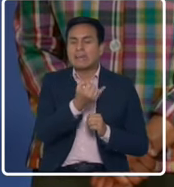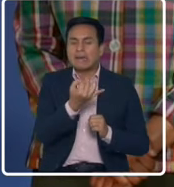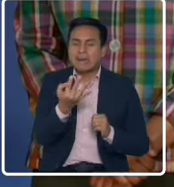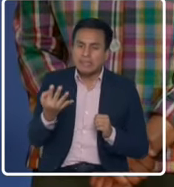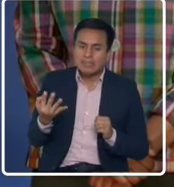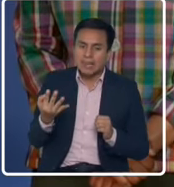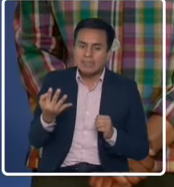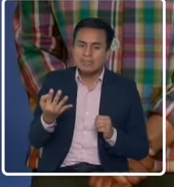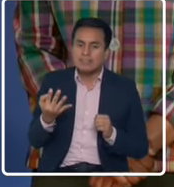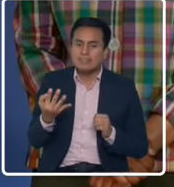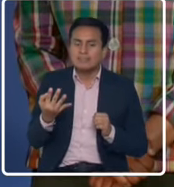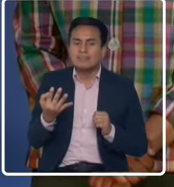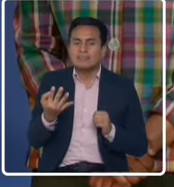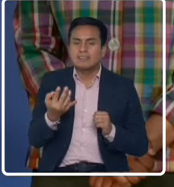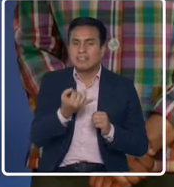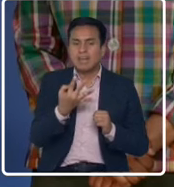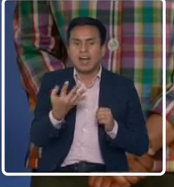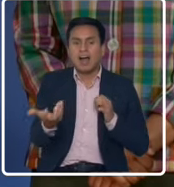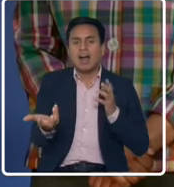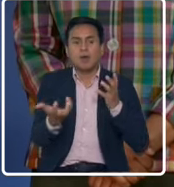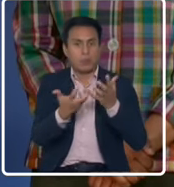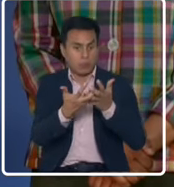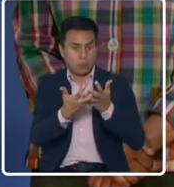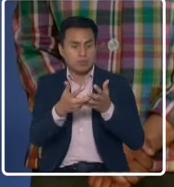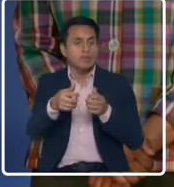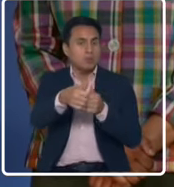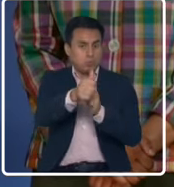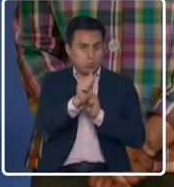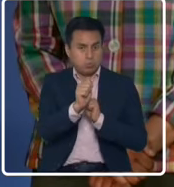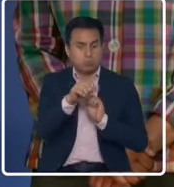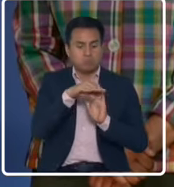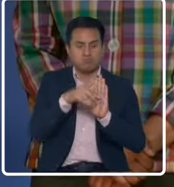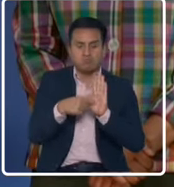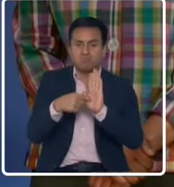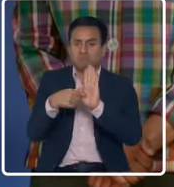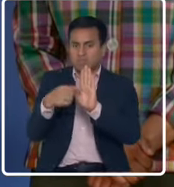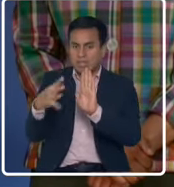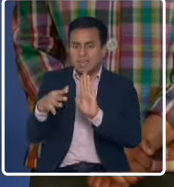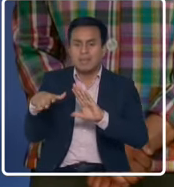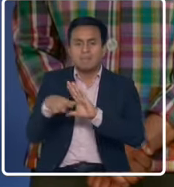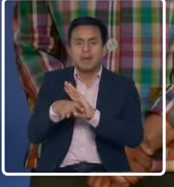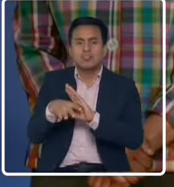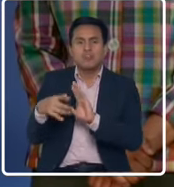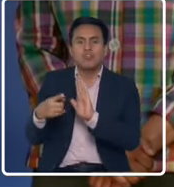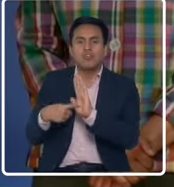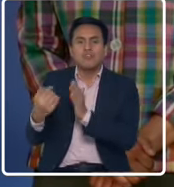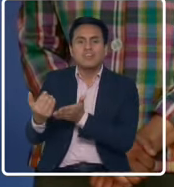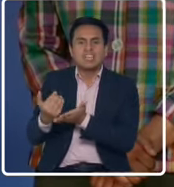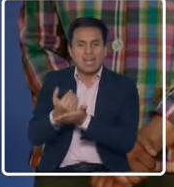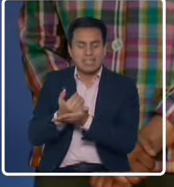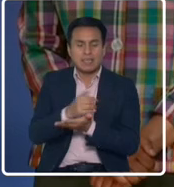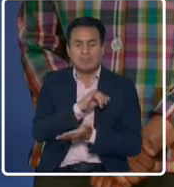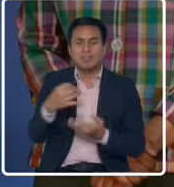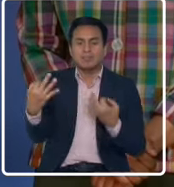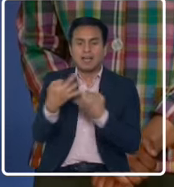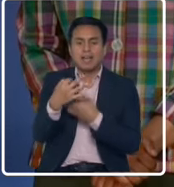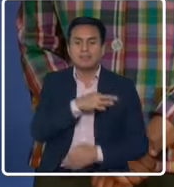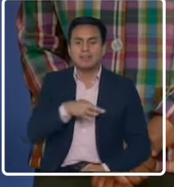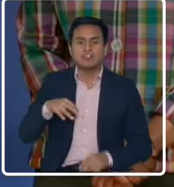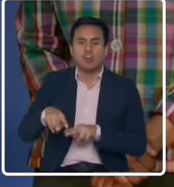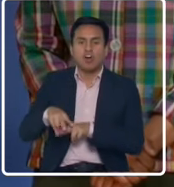que eh eh está acorde a los desafíos que hemos planteado en torno al pacto fiscal a lo cual por supuesto se referirá el